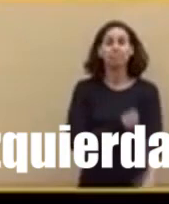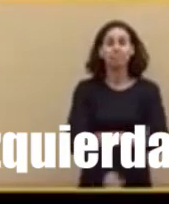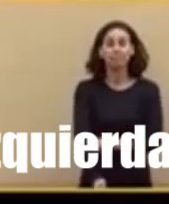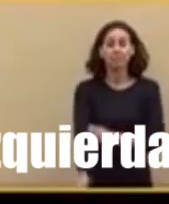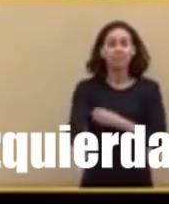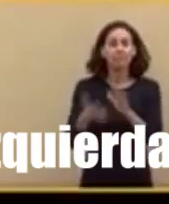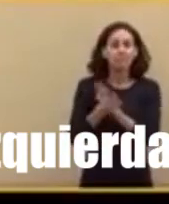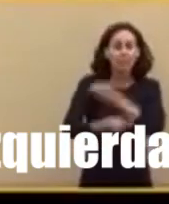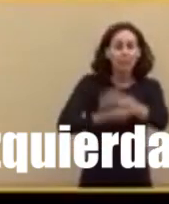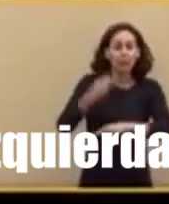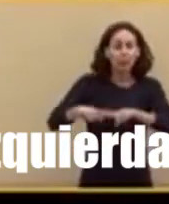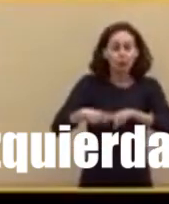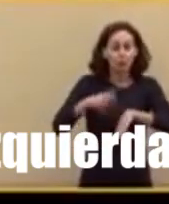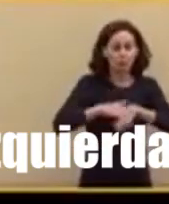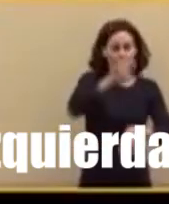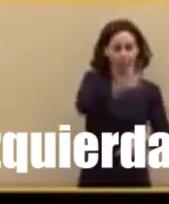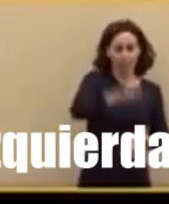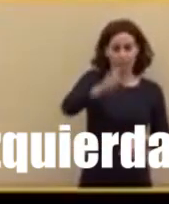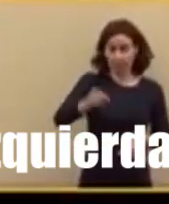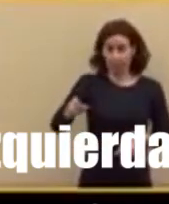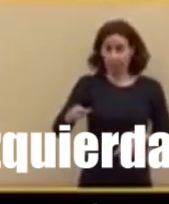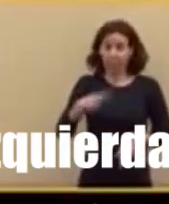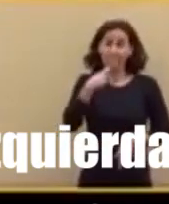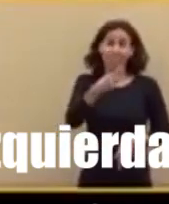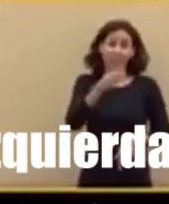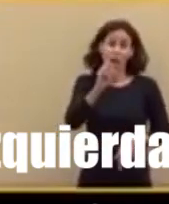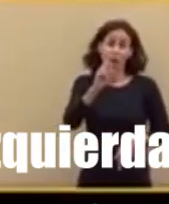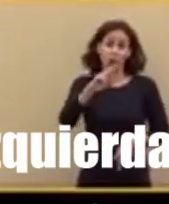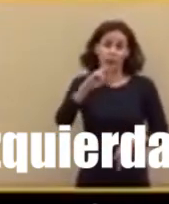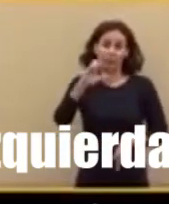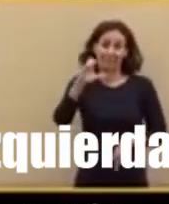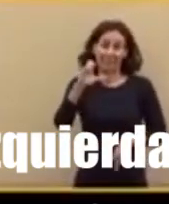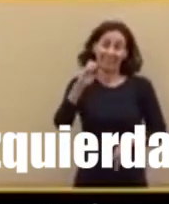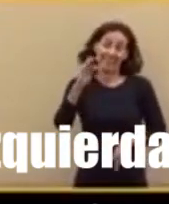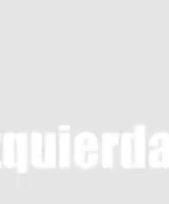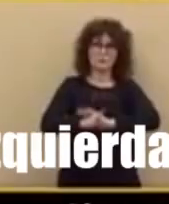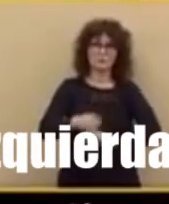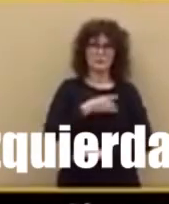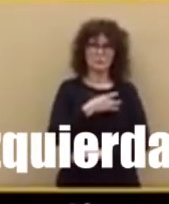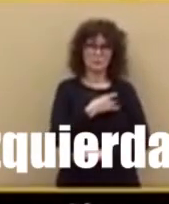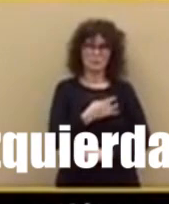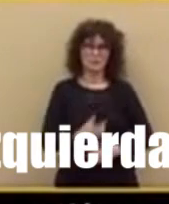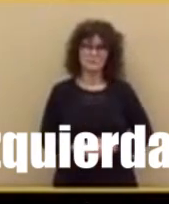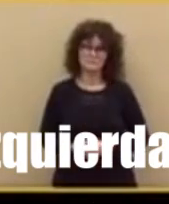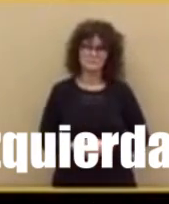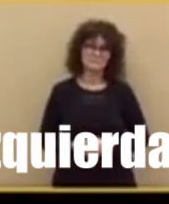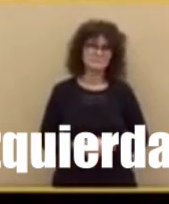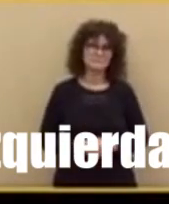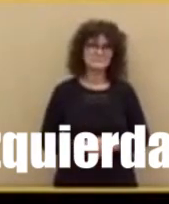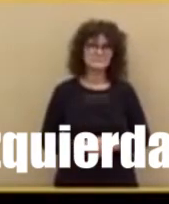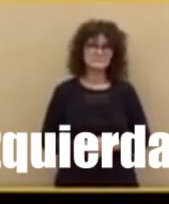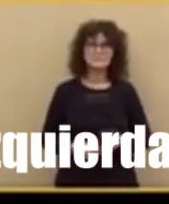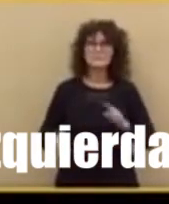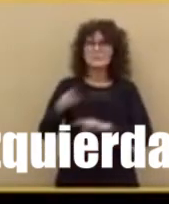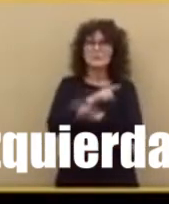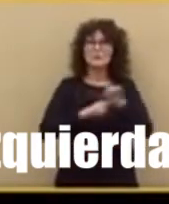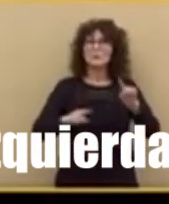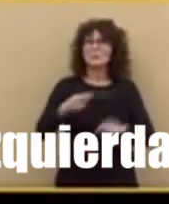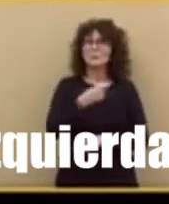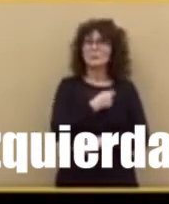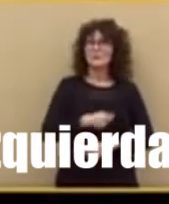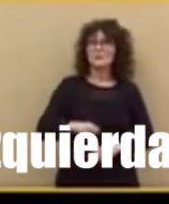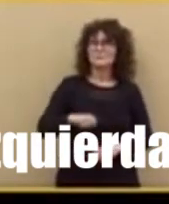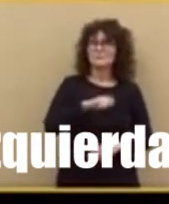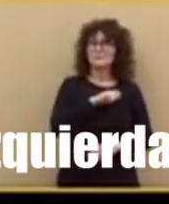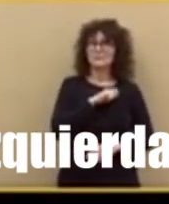las cosas, decía Ortega. Ortega y Gasset, no vaya usted a equivocarse con otro. El problema de España no es solo